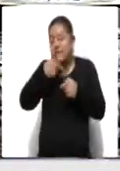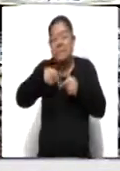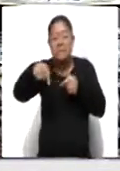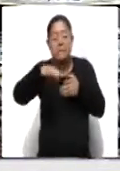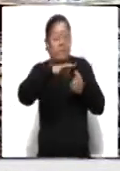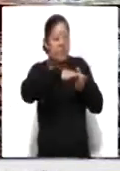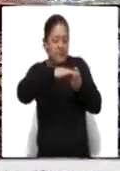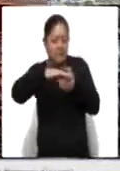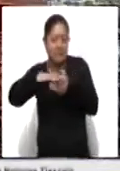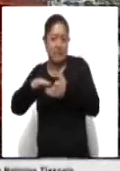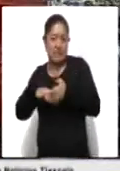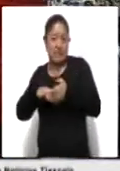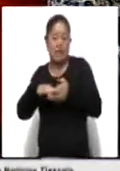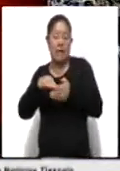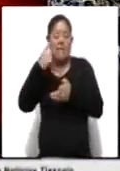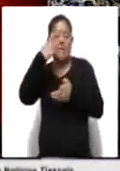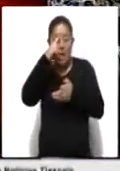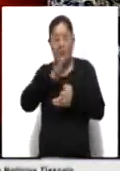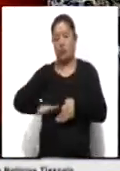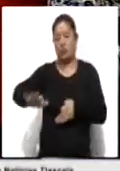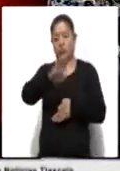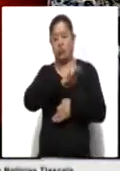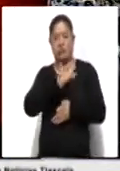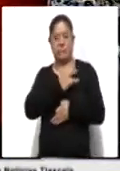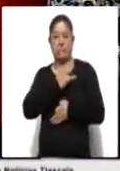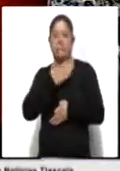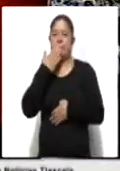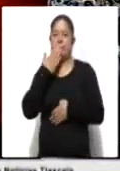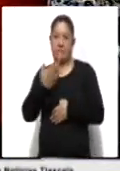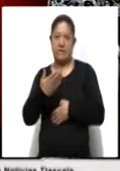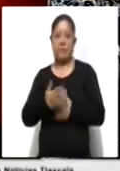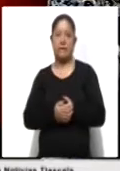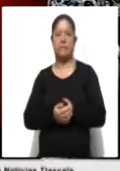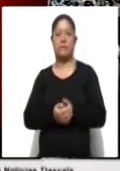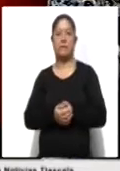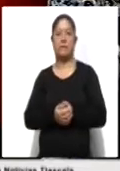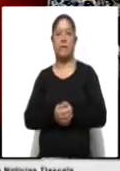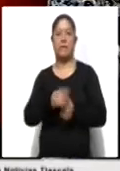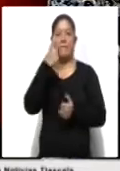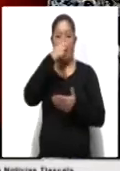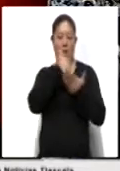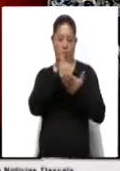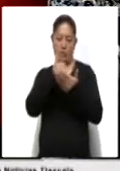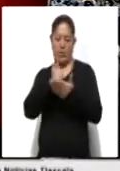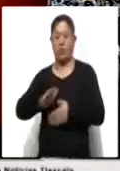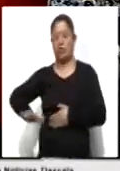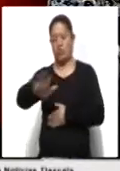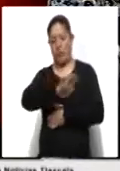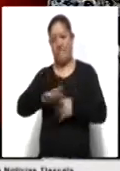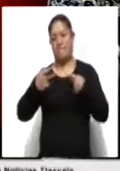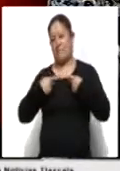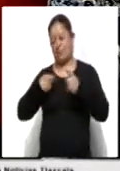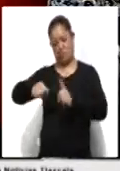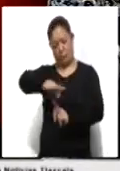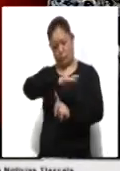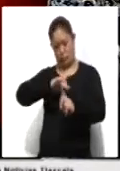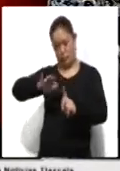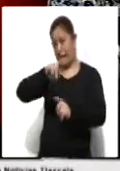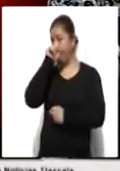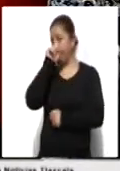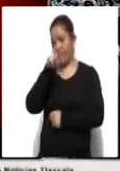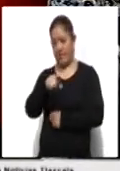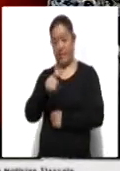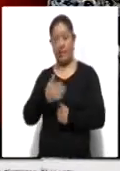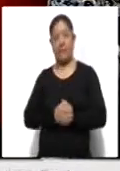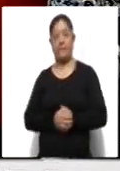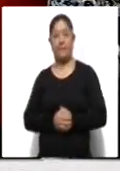y que con ello busquen armonizar los espacios en función de la sociedad y su entorno. También su objetivo,